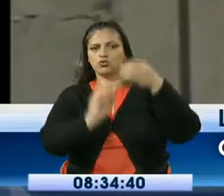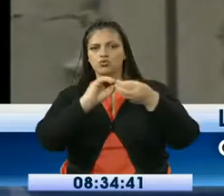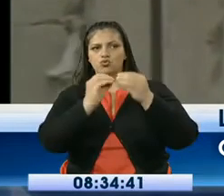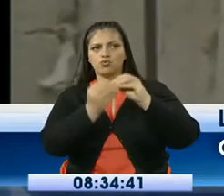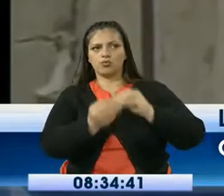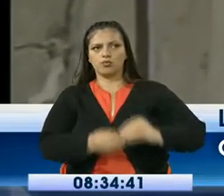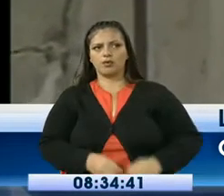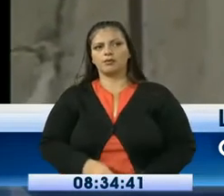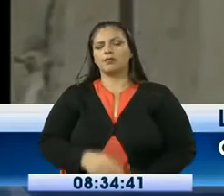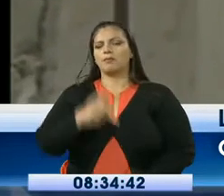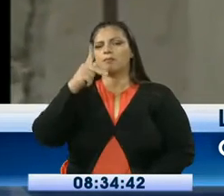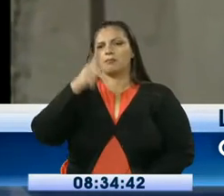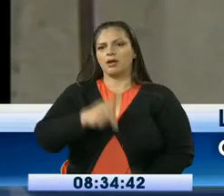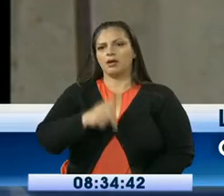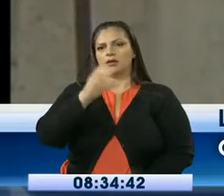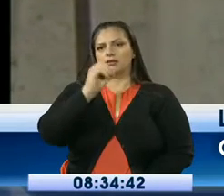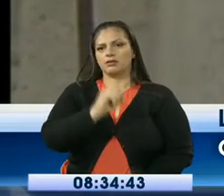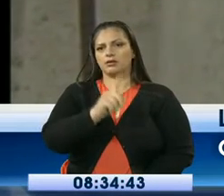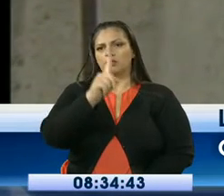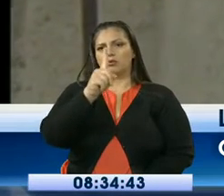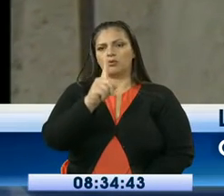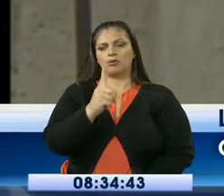este poste, es el